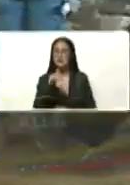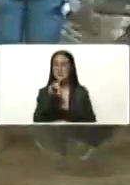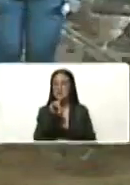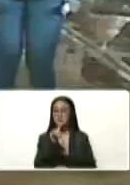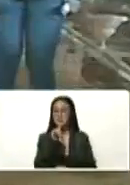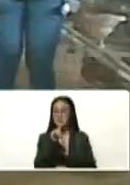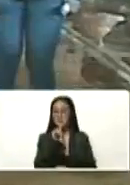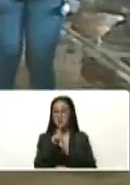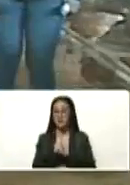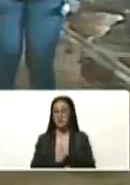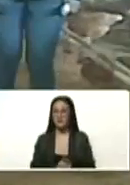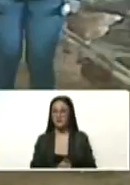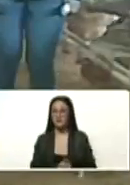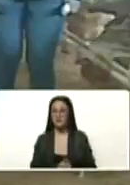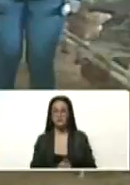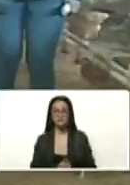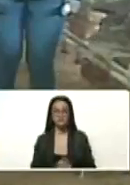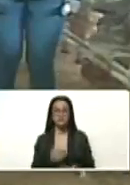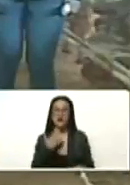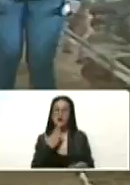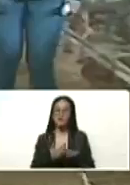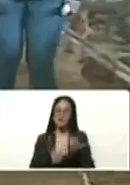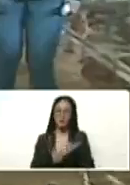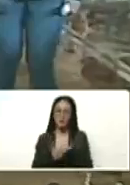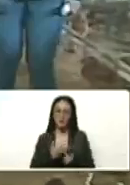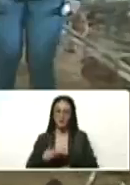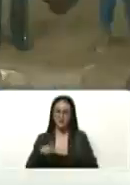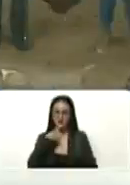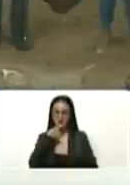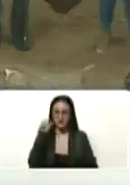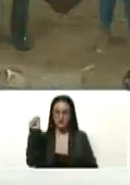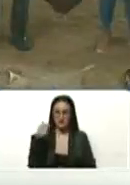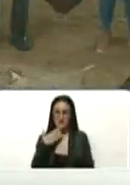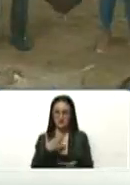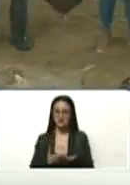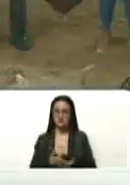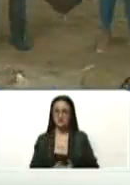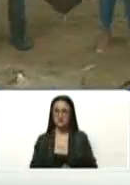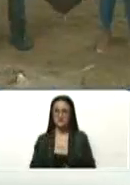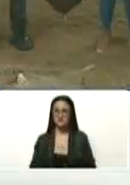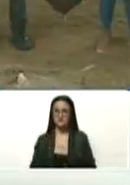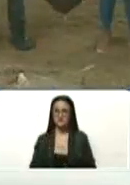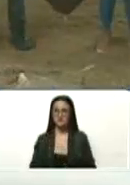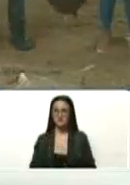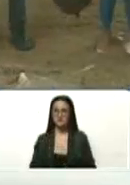este sector. Gracias por su apoyo, presidente. Adelante. Gracias por su apoyo.